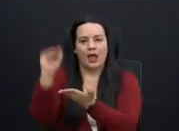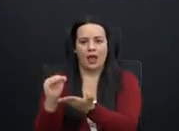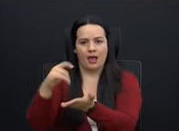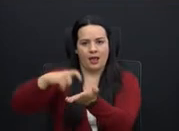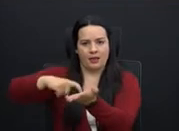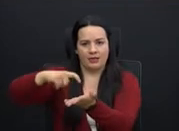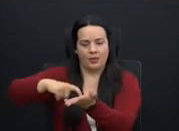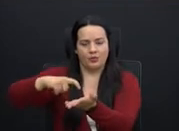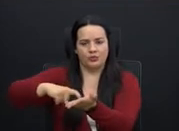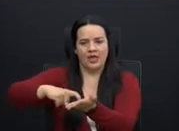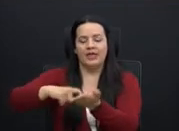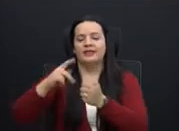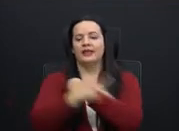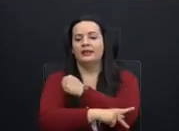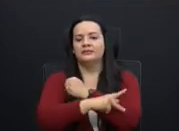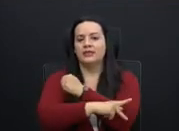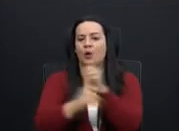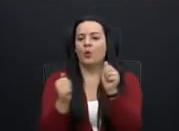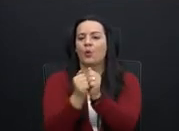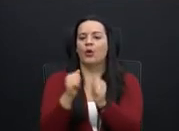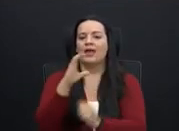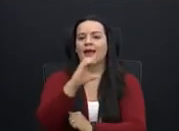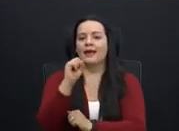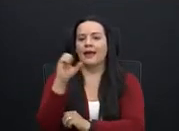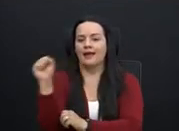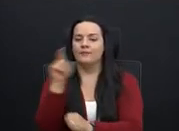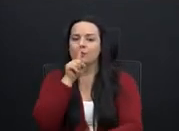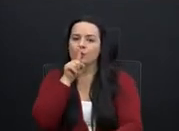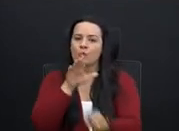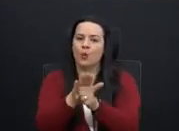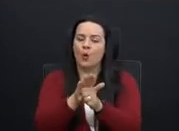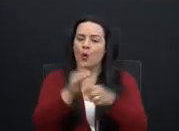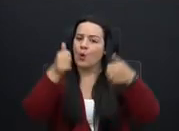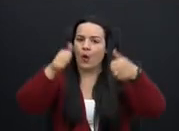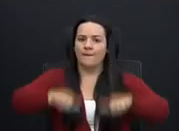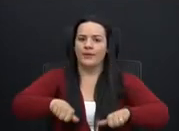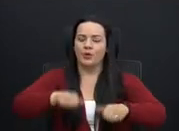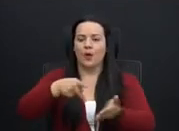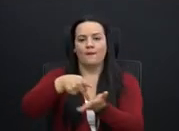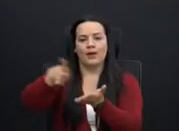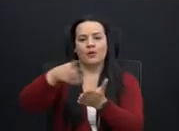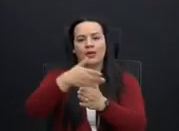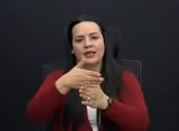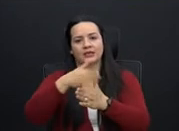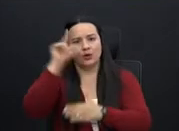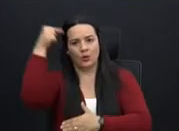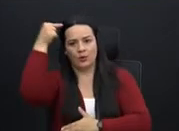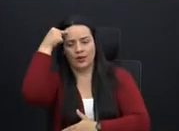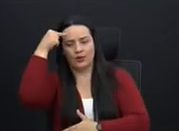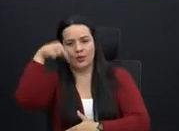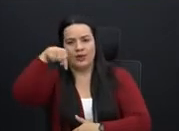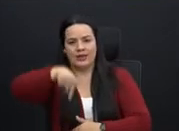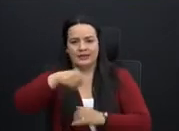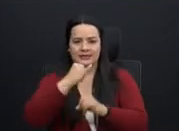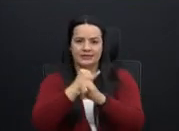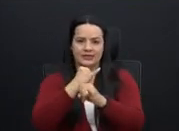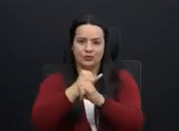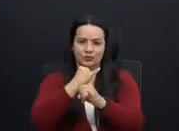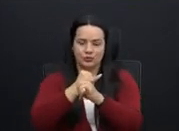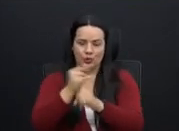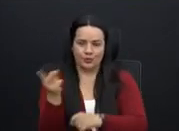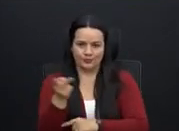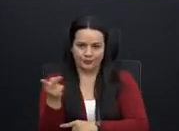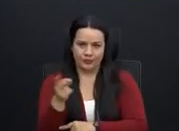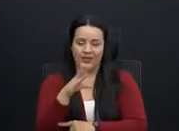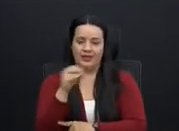deuda del Estado con la Caja, en cumplimiento al convenio de pagos entre el Gobierno de la República y esta institución.